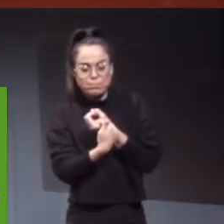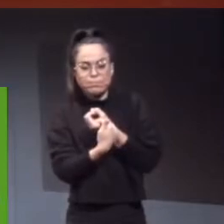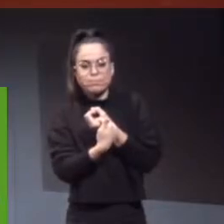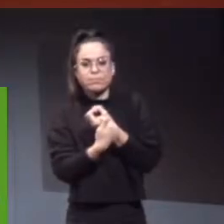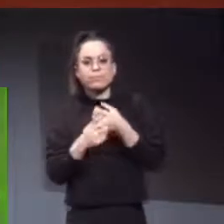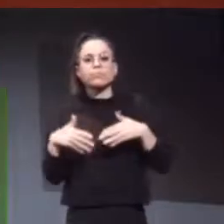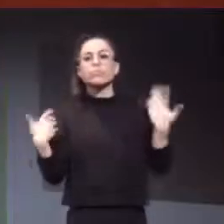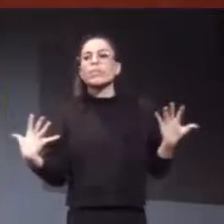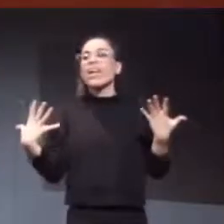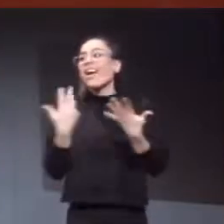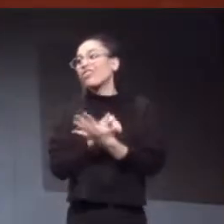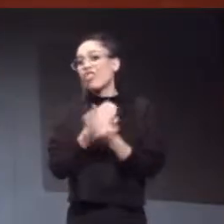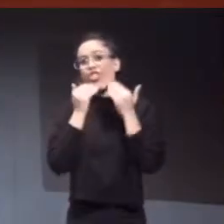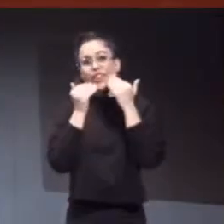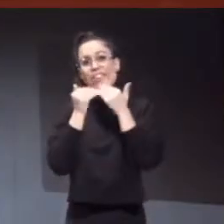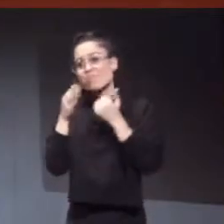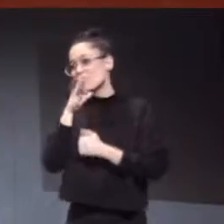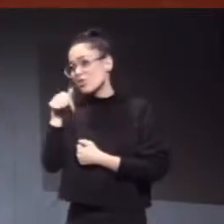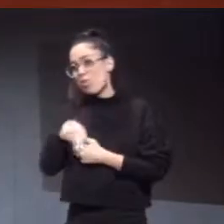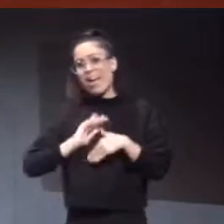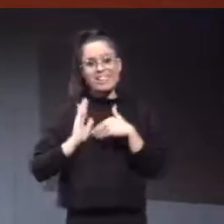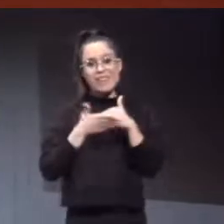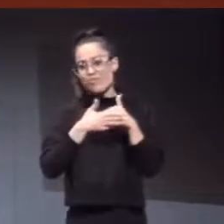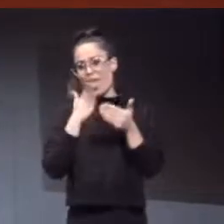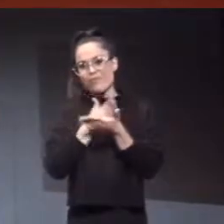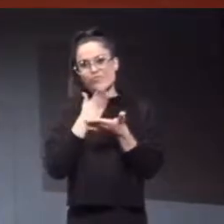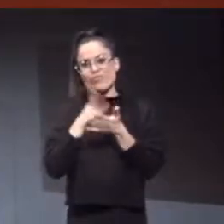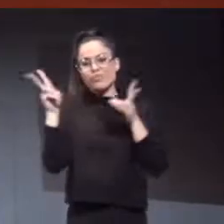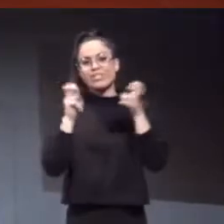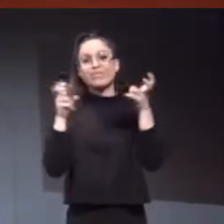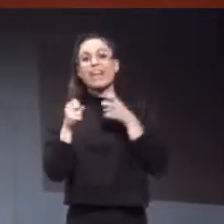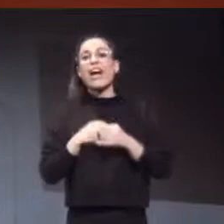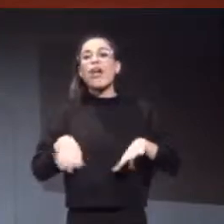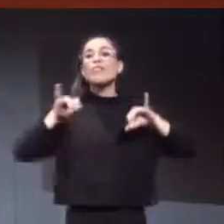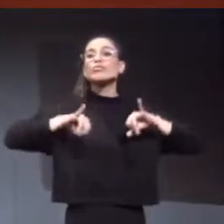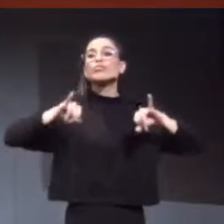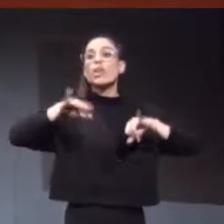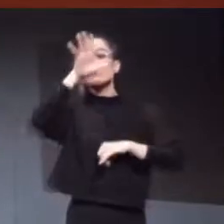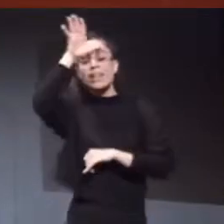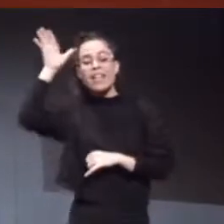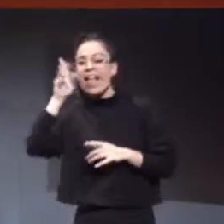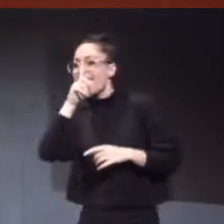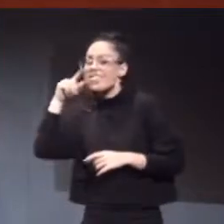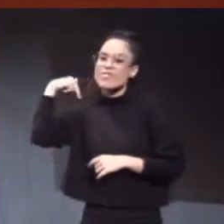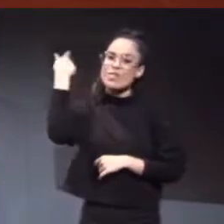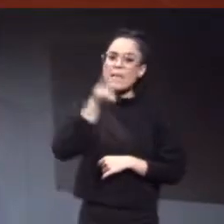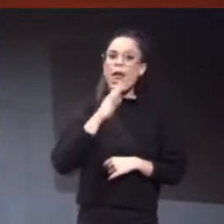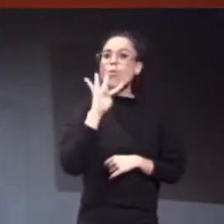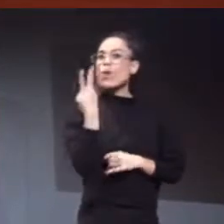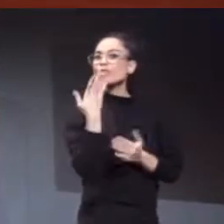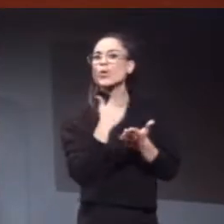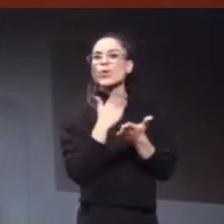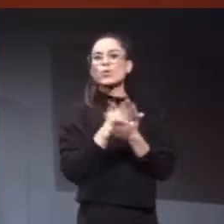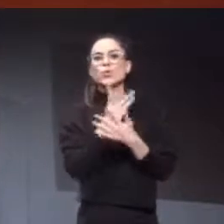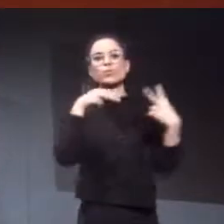todos y a todas que hayan venido a esta clausura y les deseo un buen verano, espero verles en la próxima edición, en la cuarta edición de la Escuela de